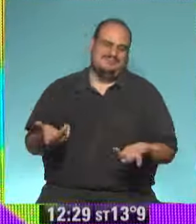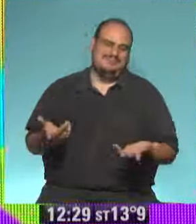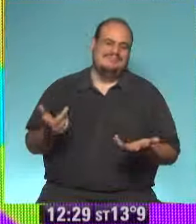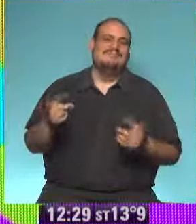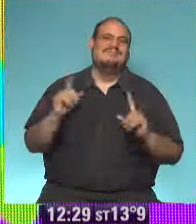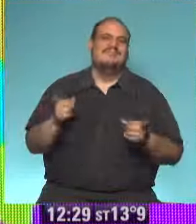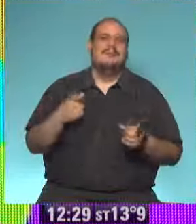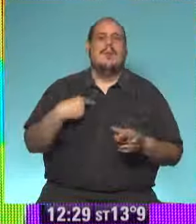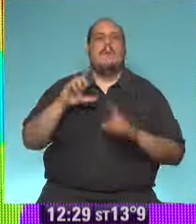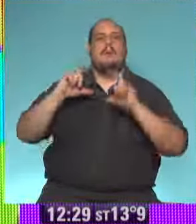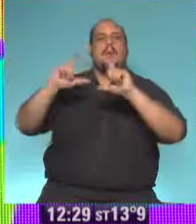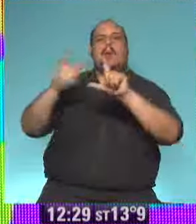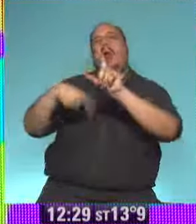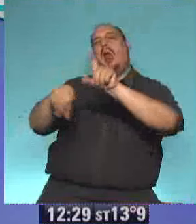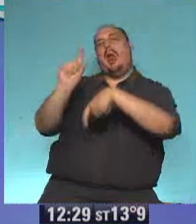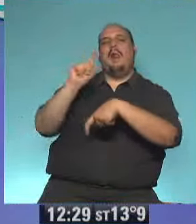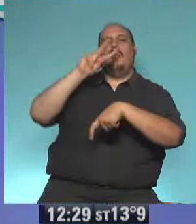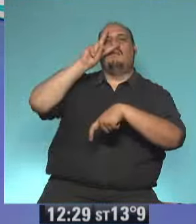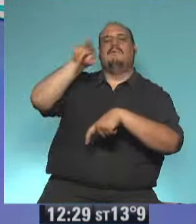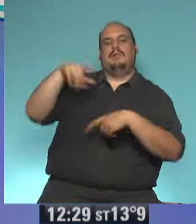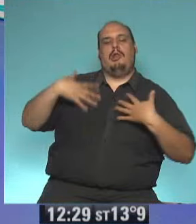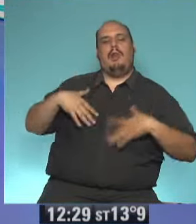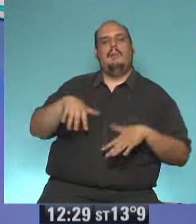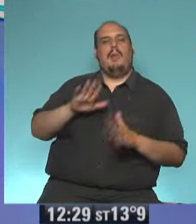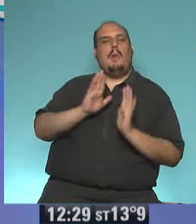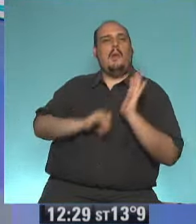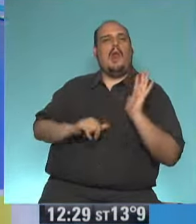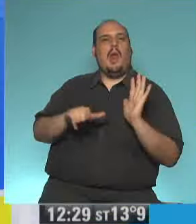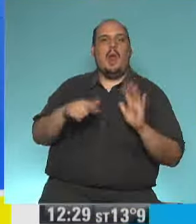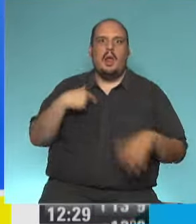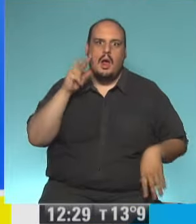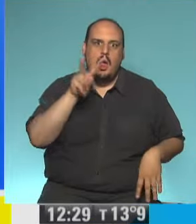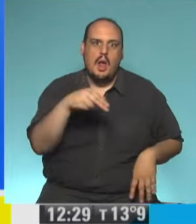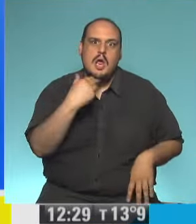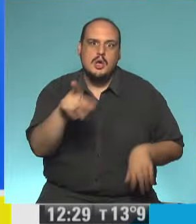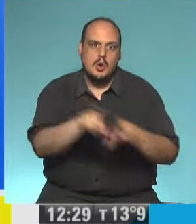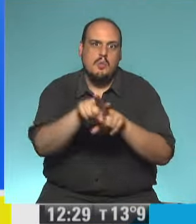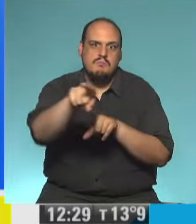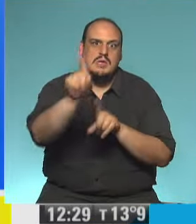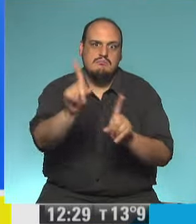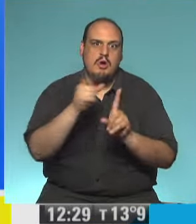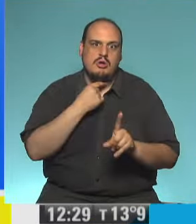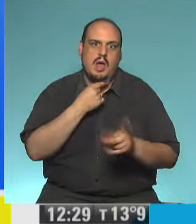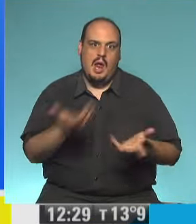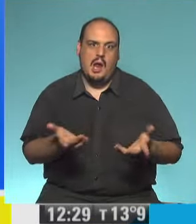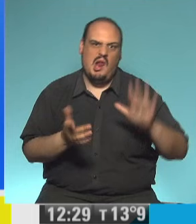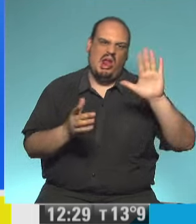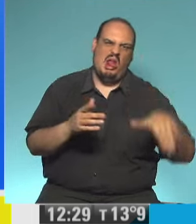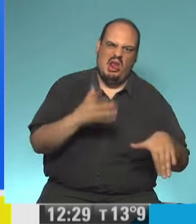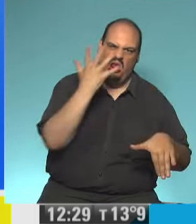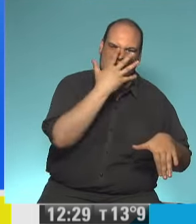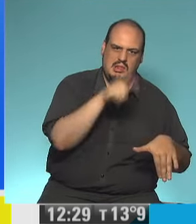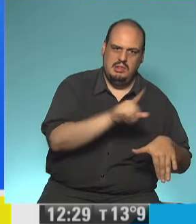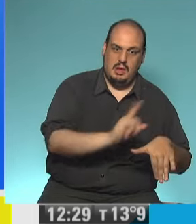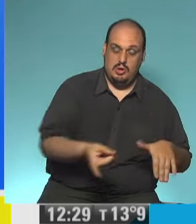es el que está en primer plano, ¿no? Entonces, enseguida decimos, no, yo quiero que mi hijo esté así, ¿no? Claro. Y se nota que es una